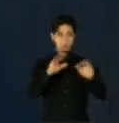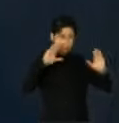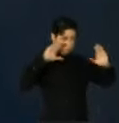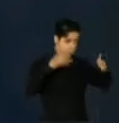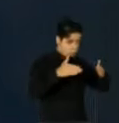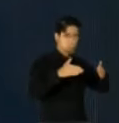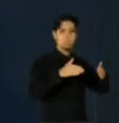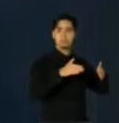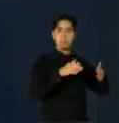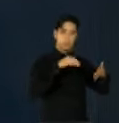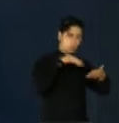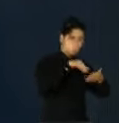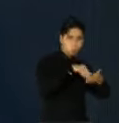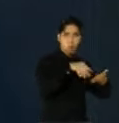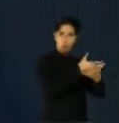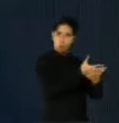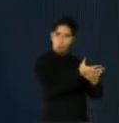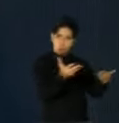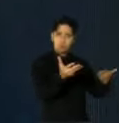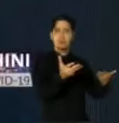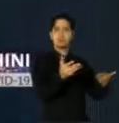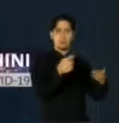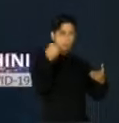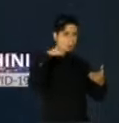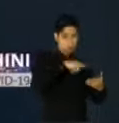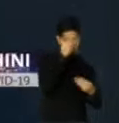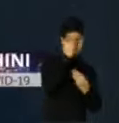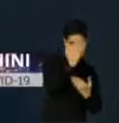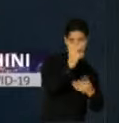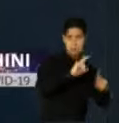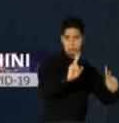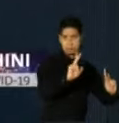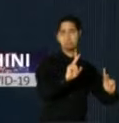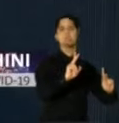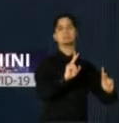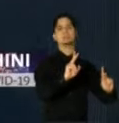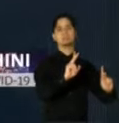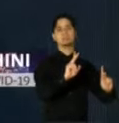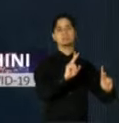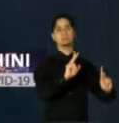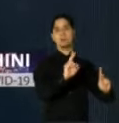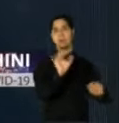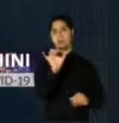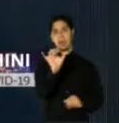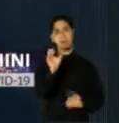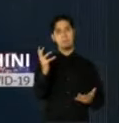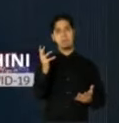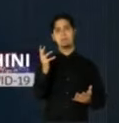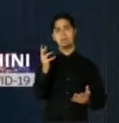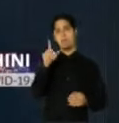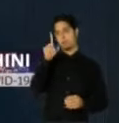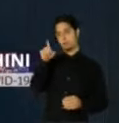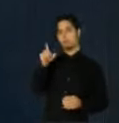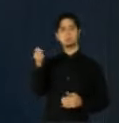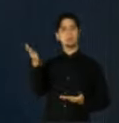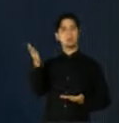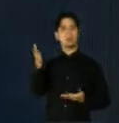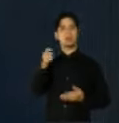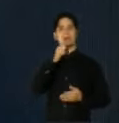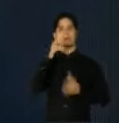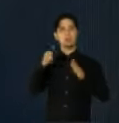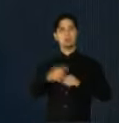pueblo de Puerto Rico, para que conozcan y estén informados. Y la misma pregunta que le hice a la señora que estaba ahorita,